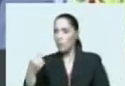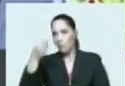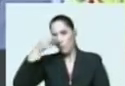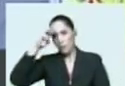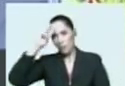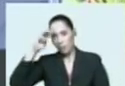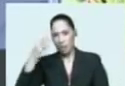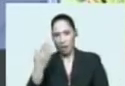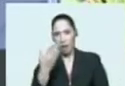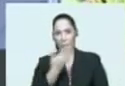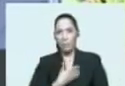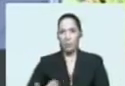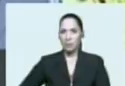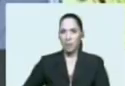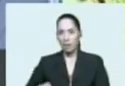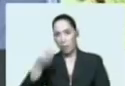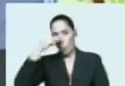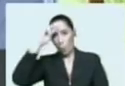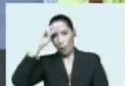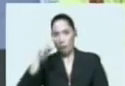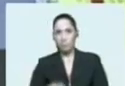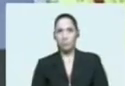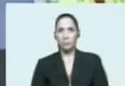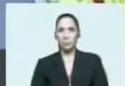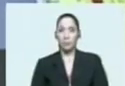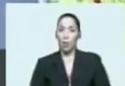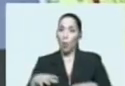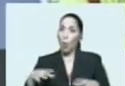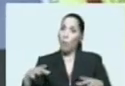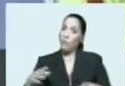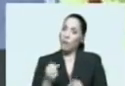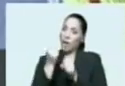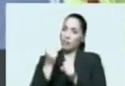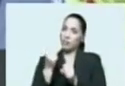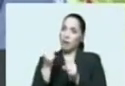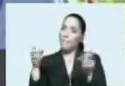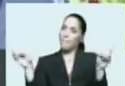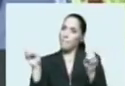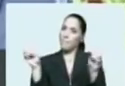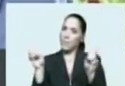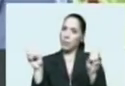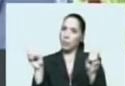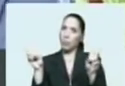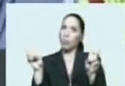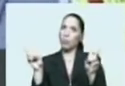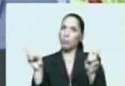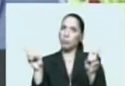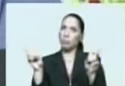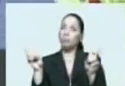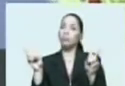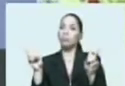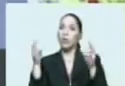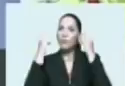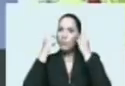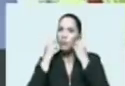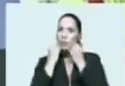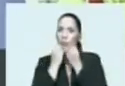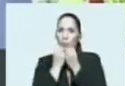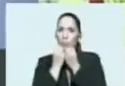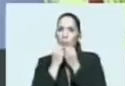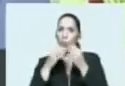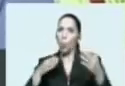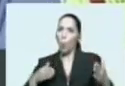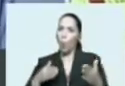le decía a fidel que tenía una confianza absoluta en la victoria en la victoria de los barbudos en contra de la dictadura